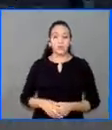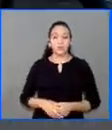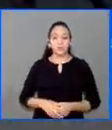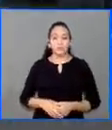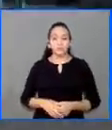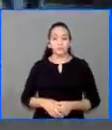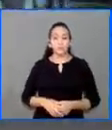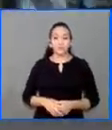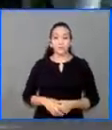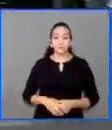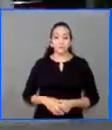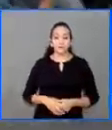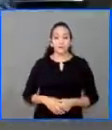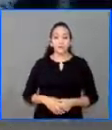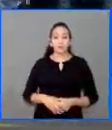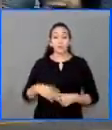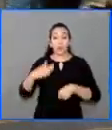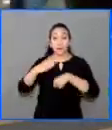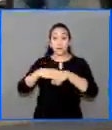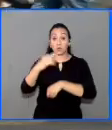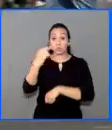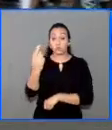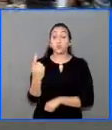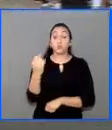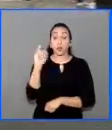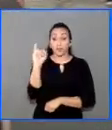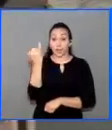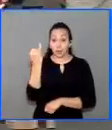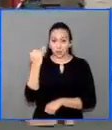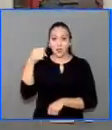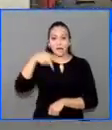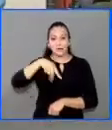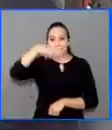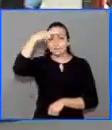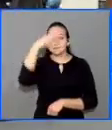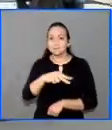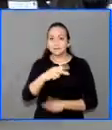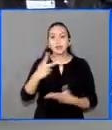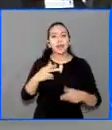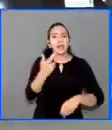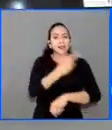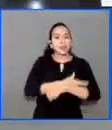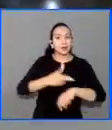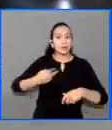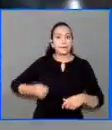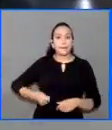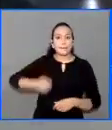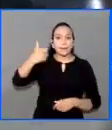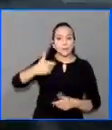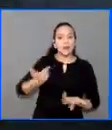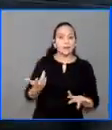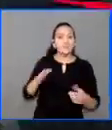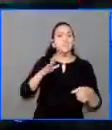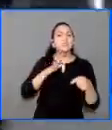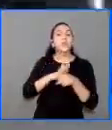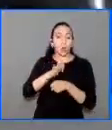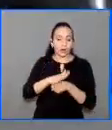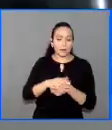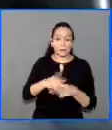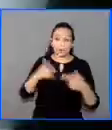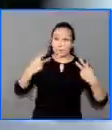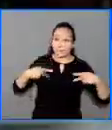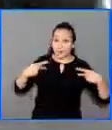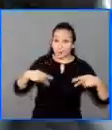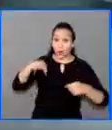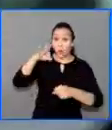El próximo 1 de junio se realizará en México un proceso inédito. Las y los ciudadanos elegirán por primera vez en la